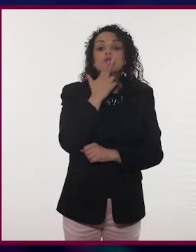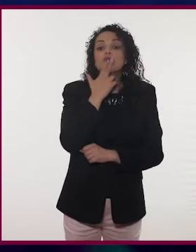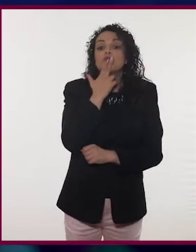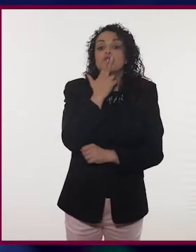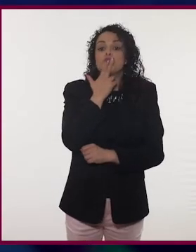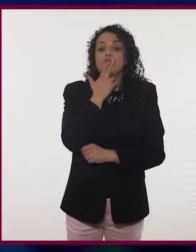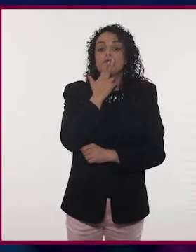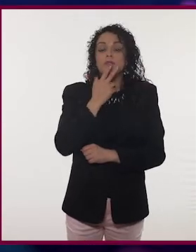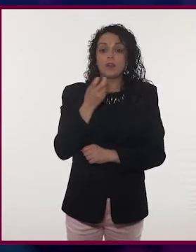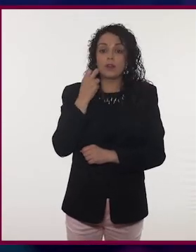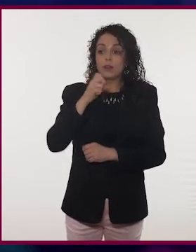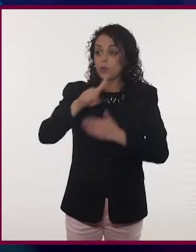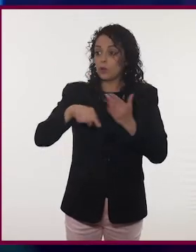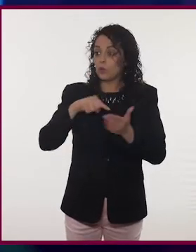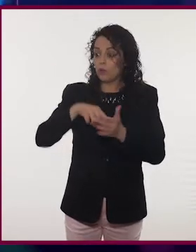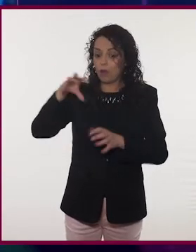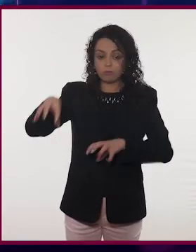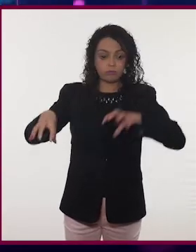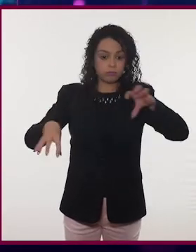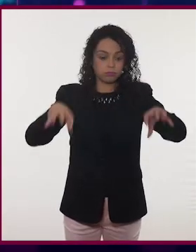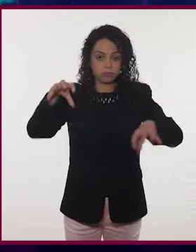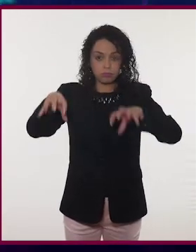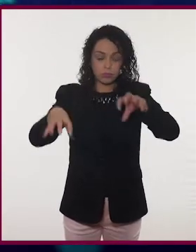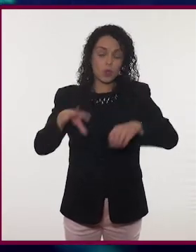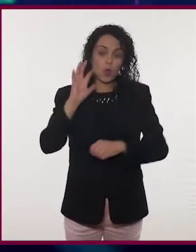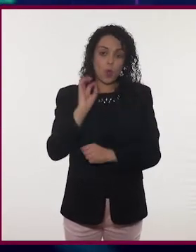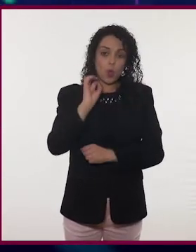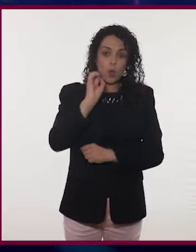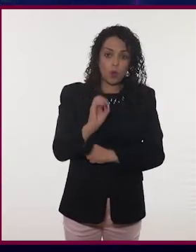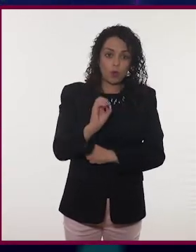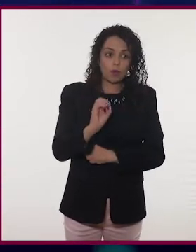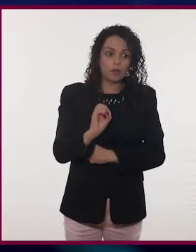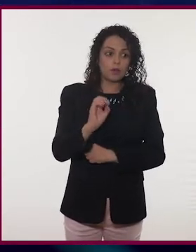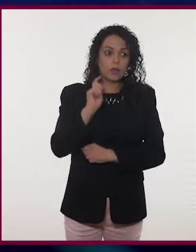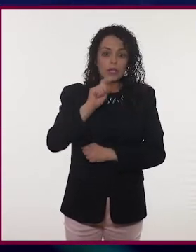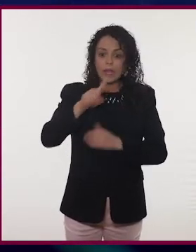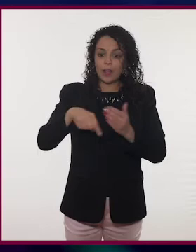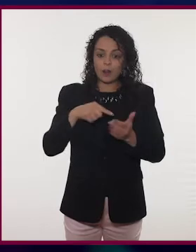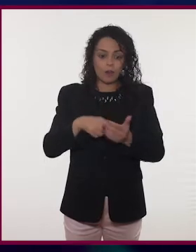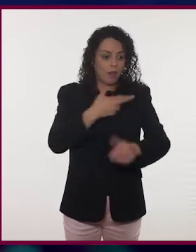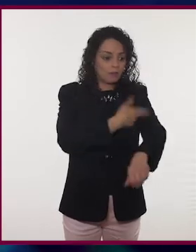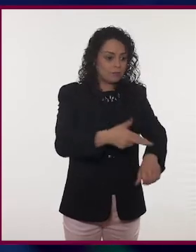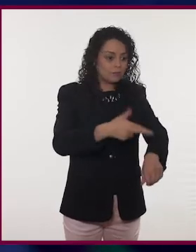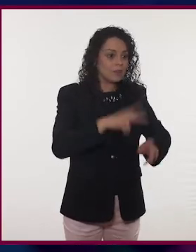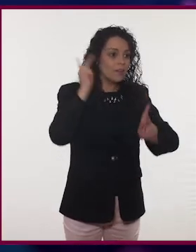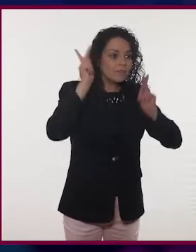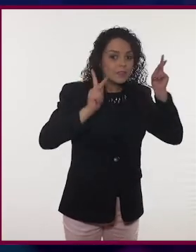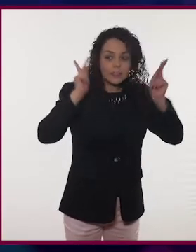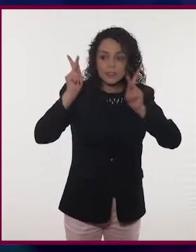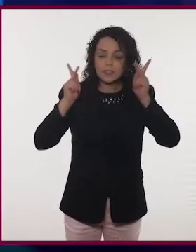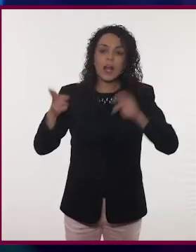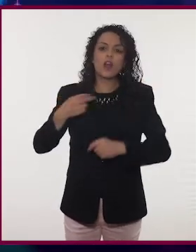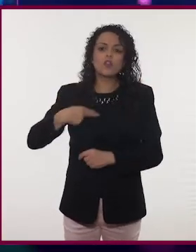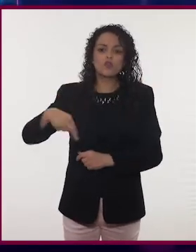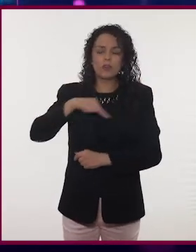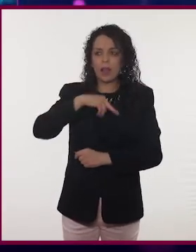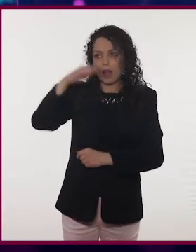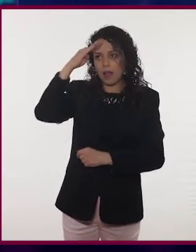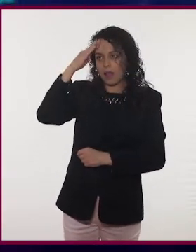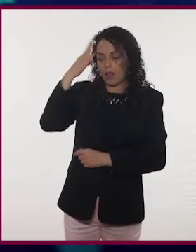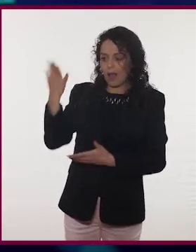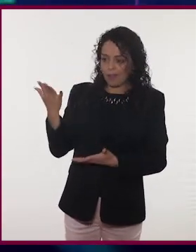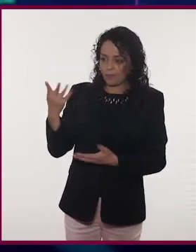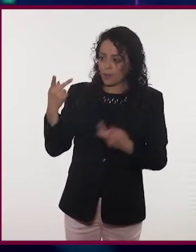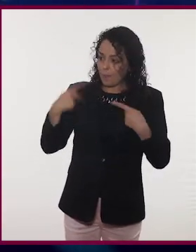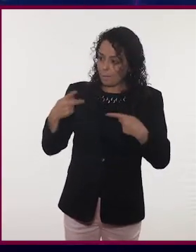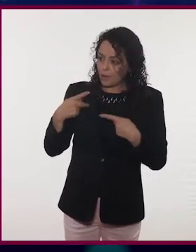a lo que es las instalaciones o en cuanto a lo que son los recorridos, nosotros tratamos de que las personas